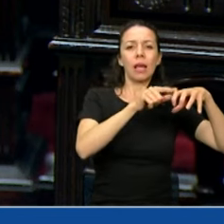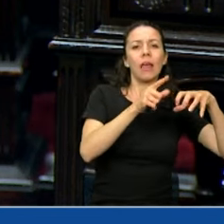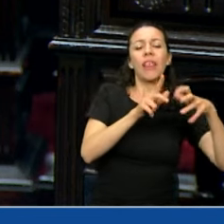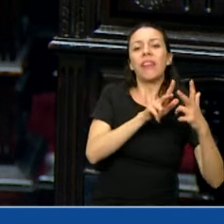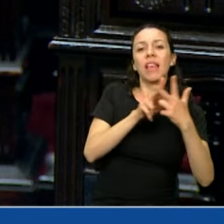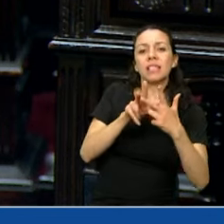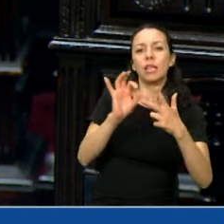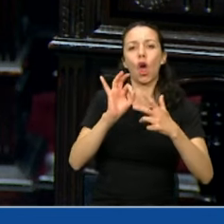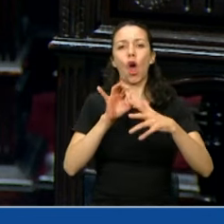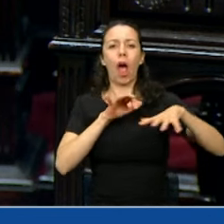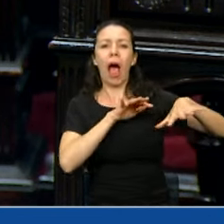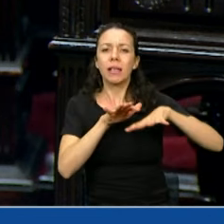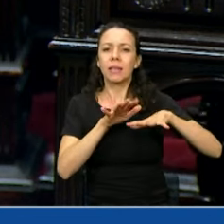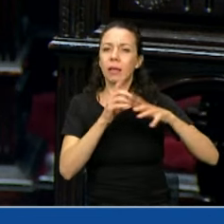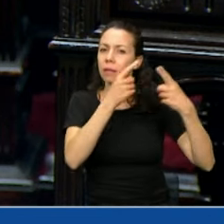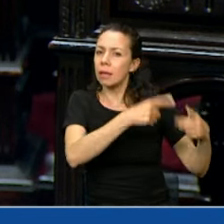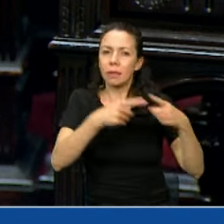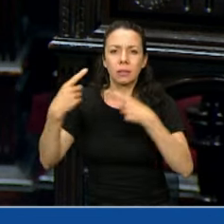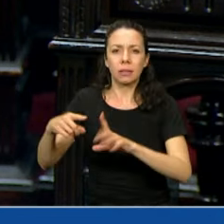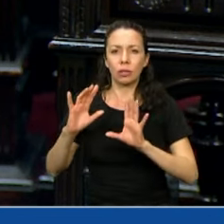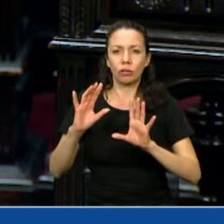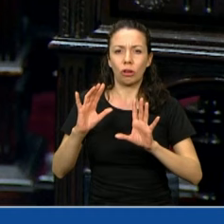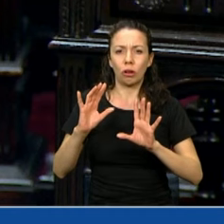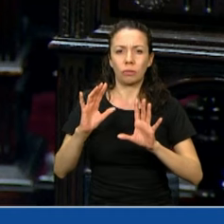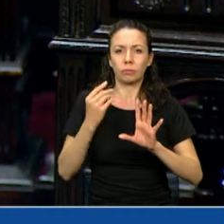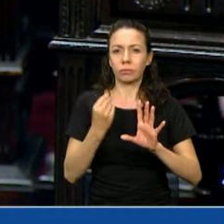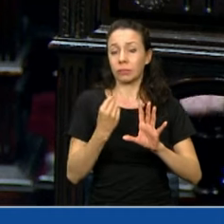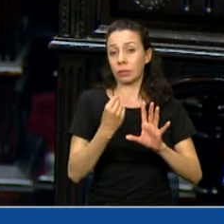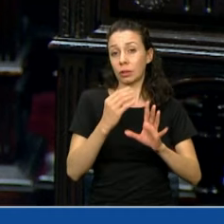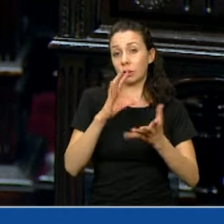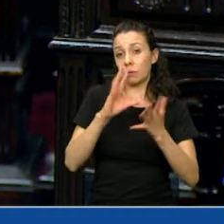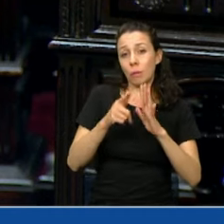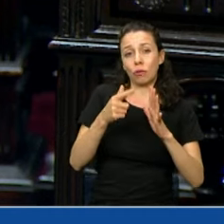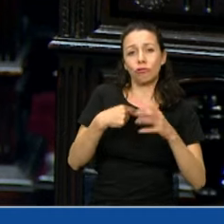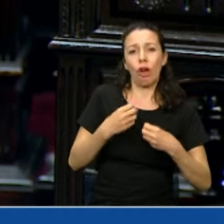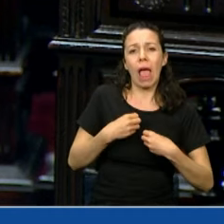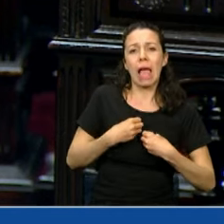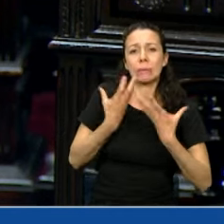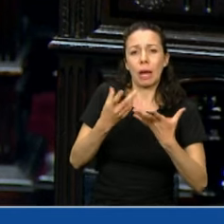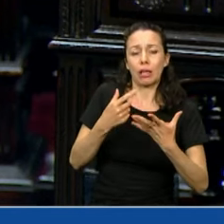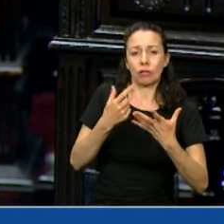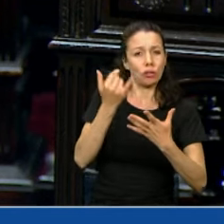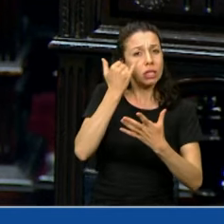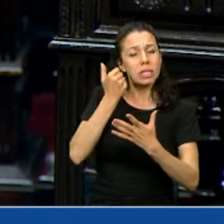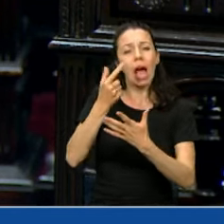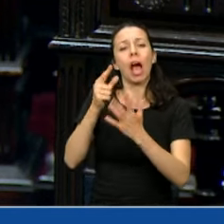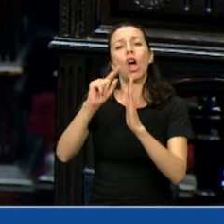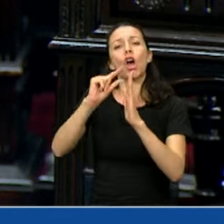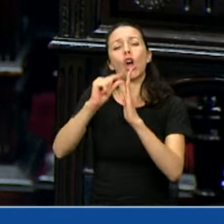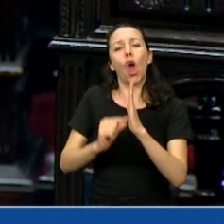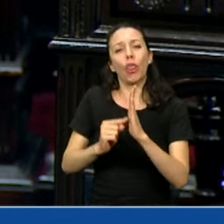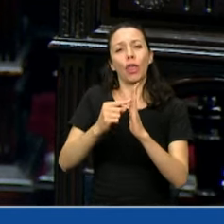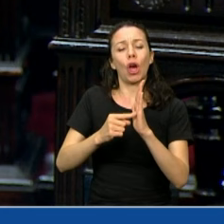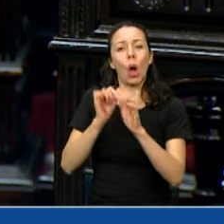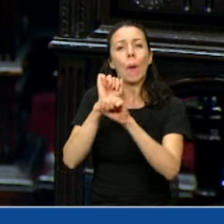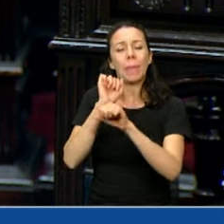hacer esto significa Cómo limitamos la expresión ya está tipificado en el código penal a través de la